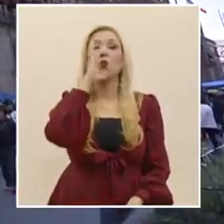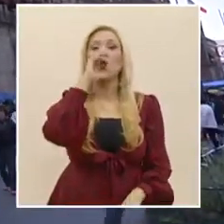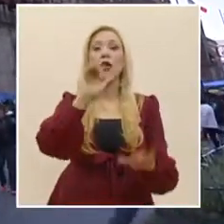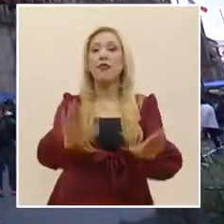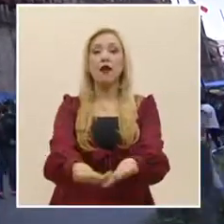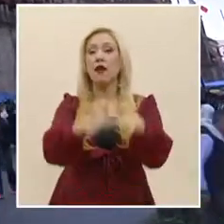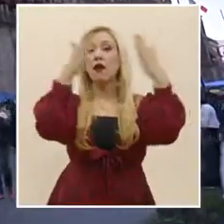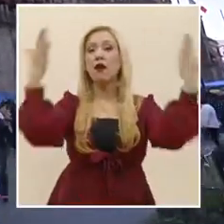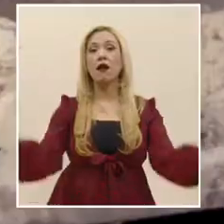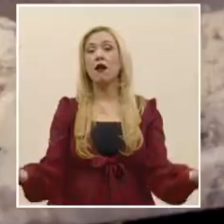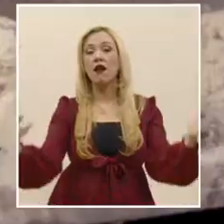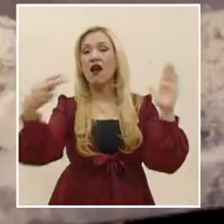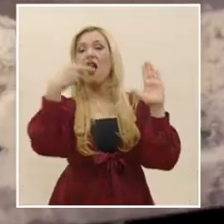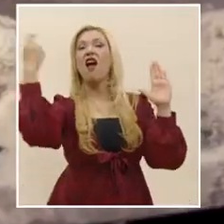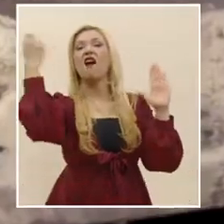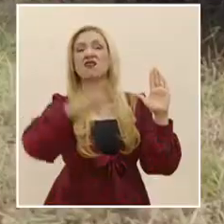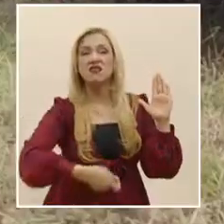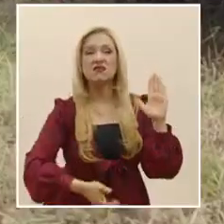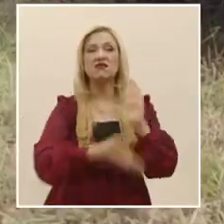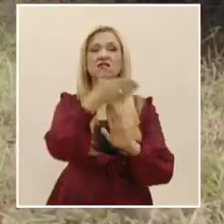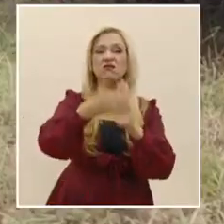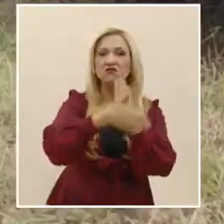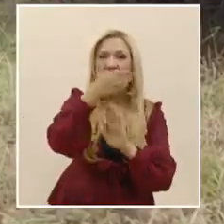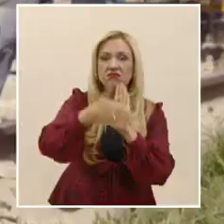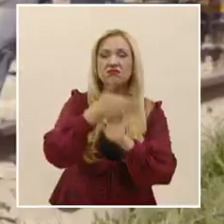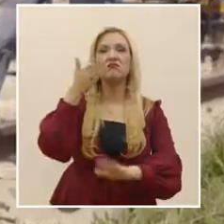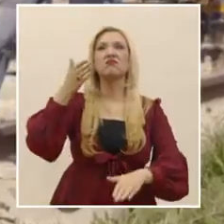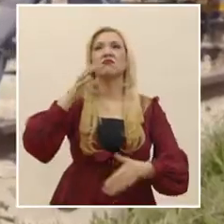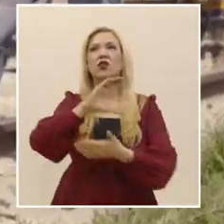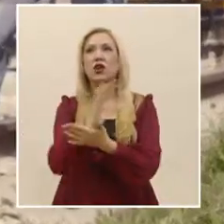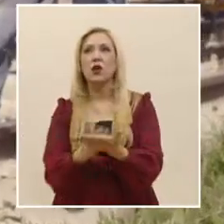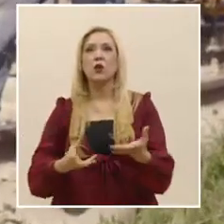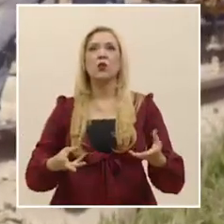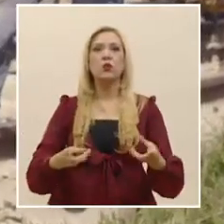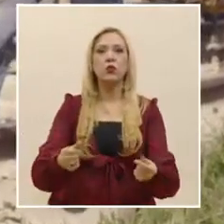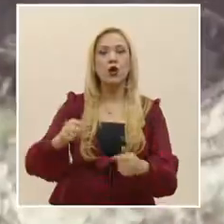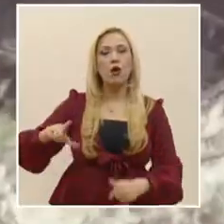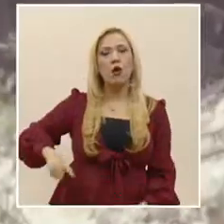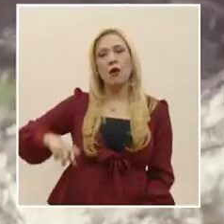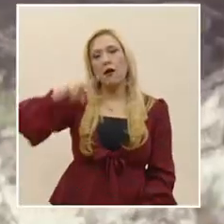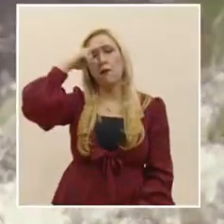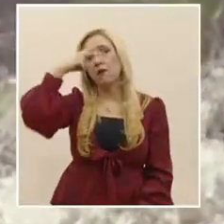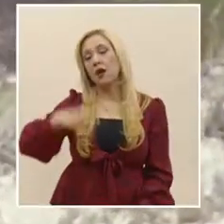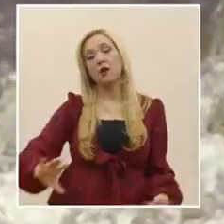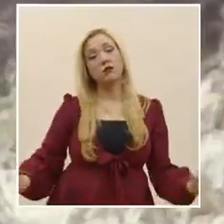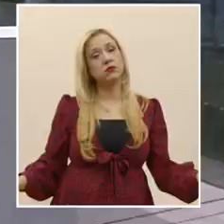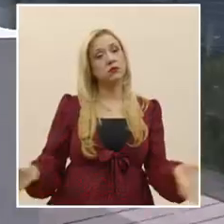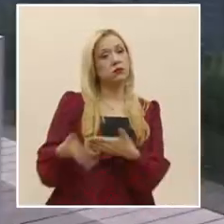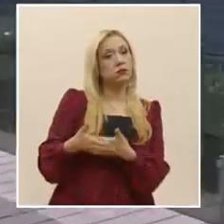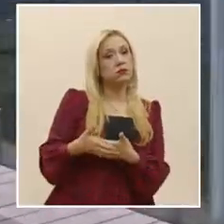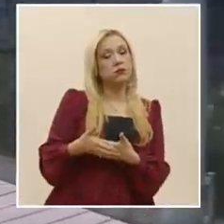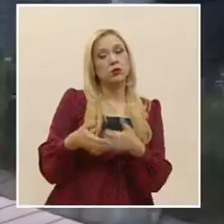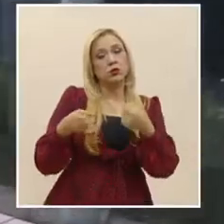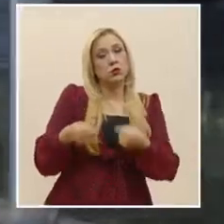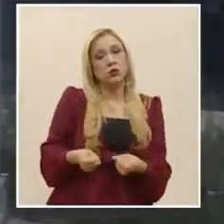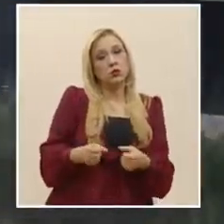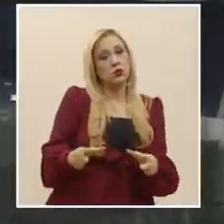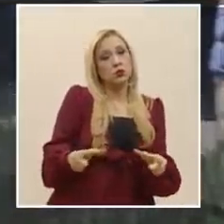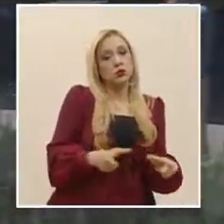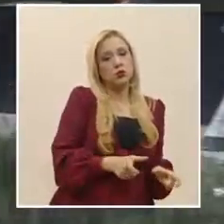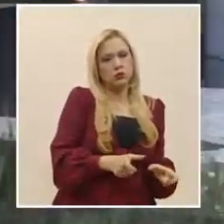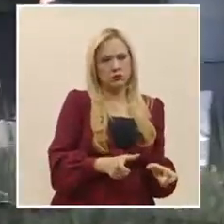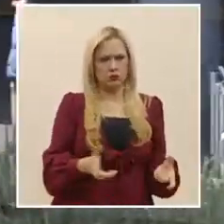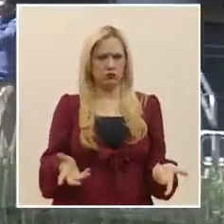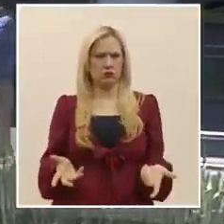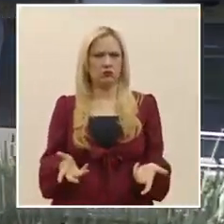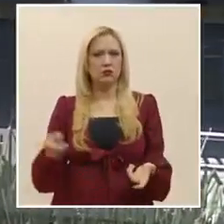y seguridad nacional las obras y proyectos desarrolladas por el Gobierno de México. Esto al resolver una controversia